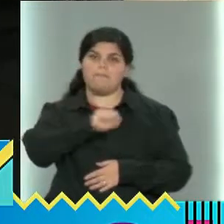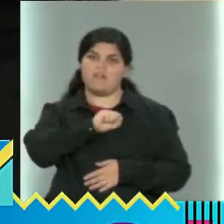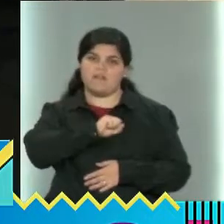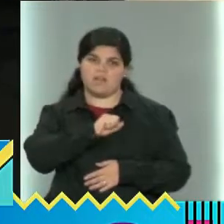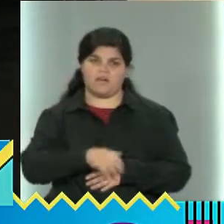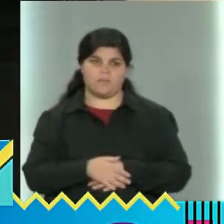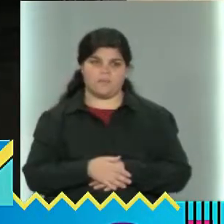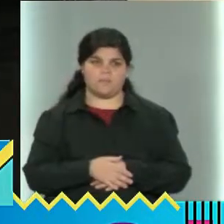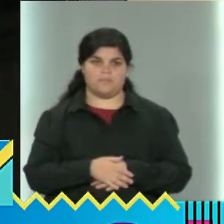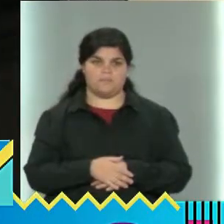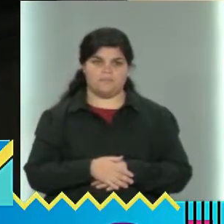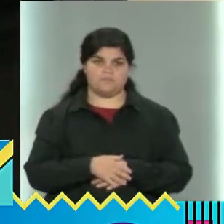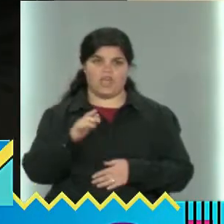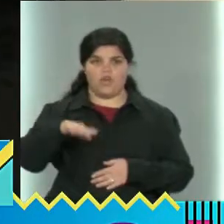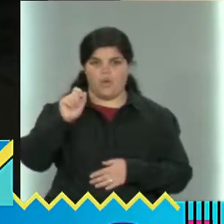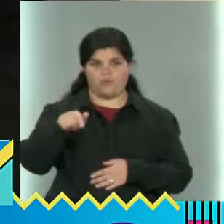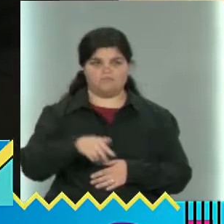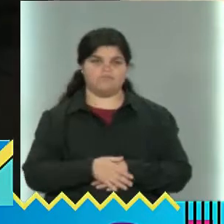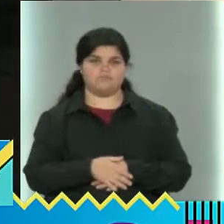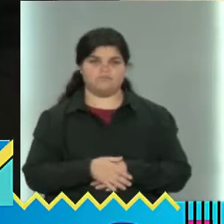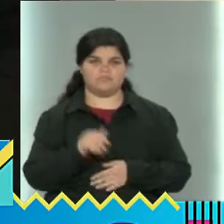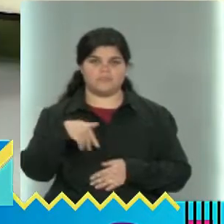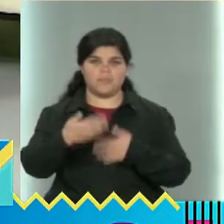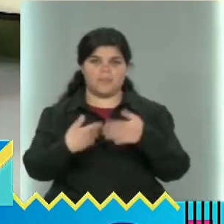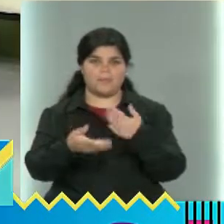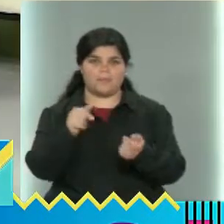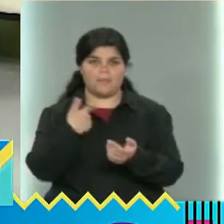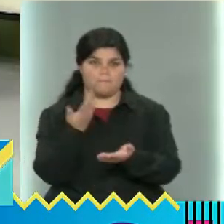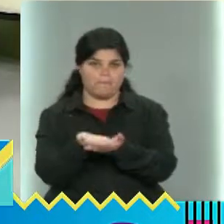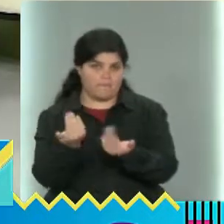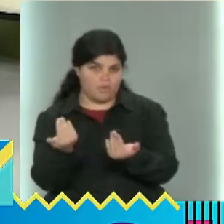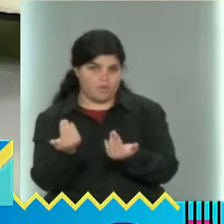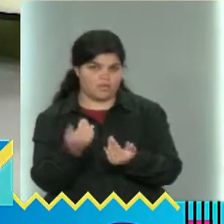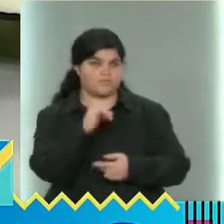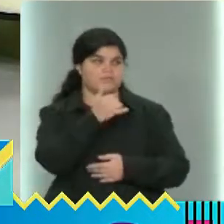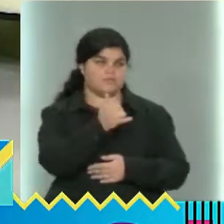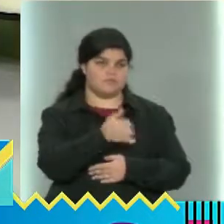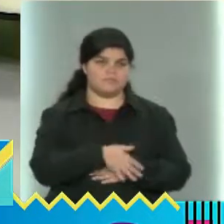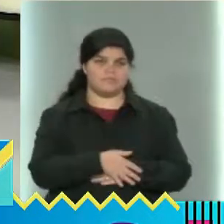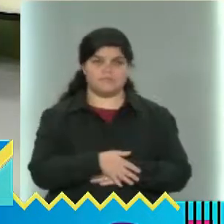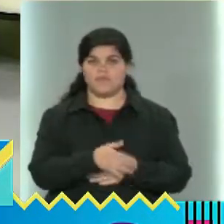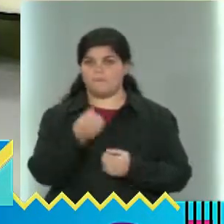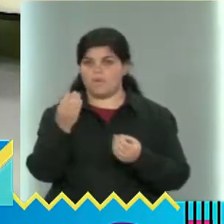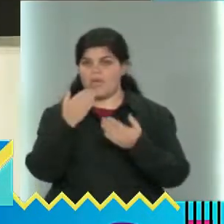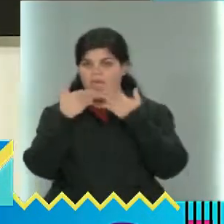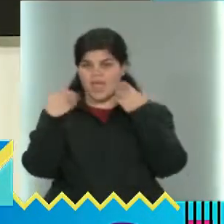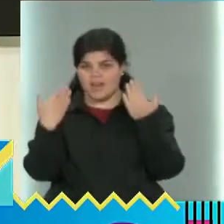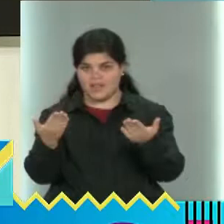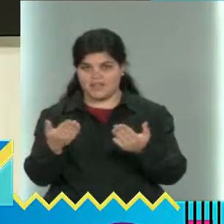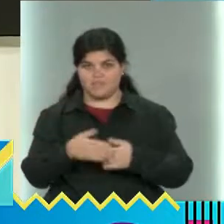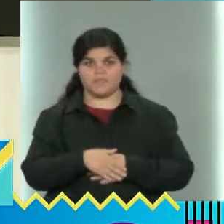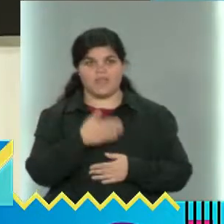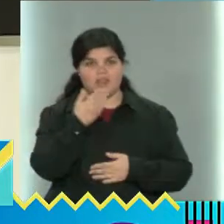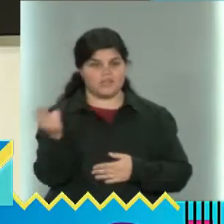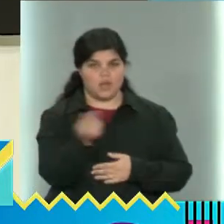Amor en Baalbek. Sí, Esa es la última novela que se puede pedir. Sí, por sí. supuesto. Eliana, muchísimas gracias por haber venido.